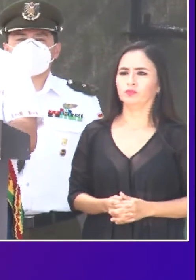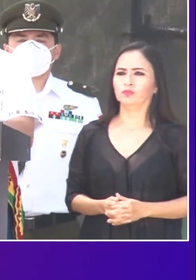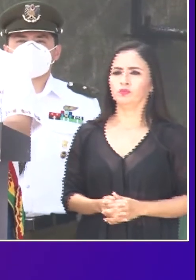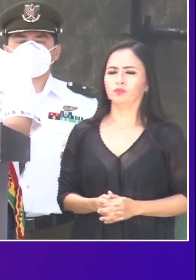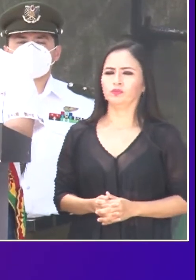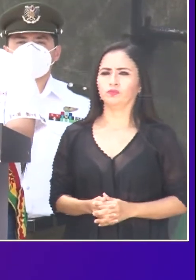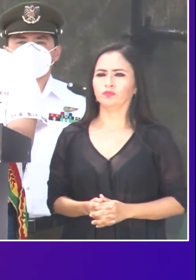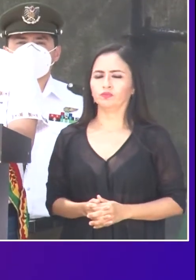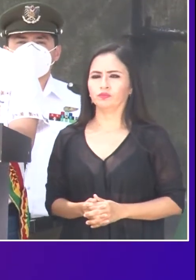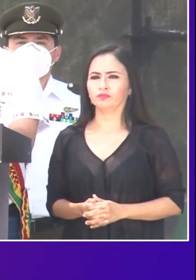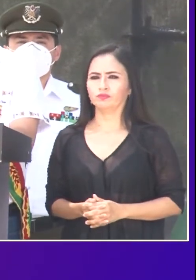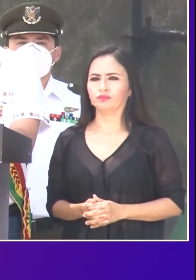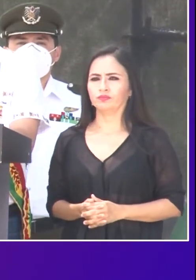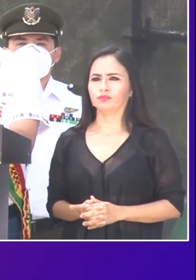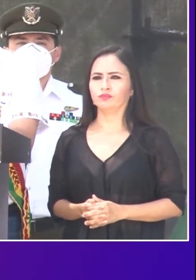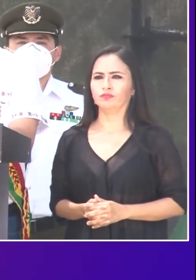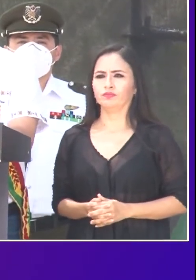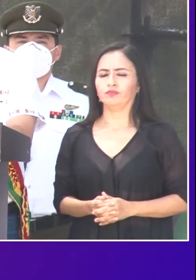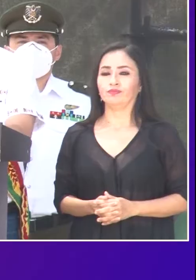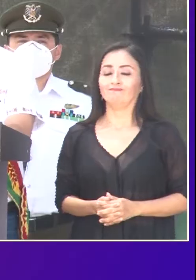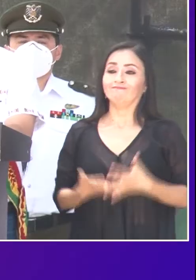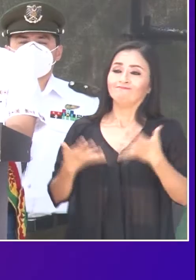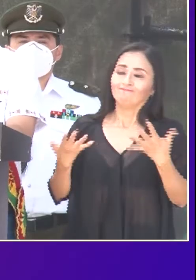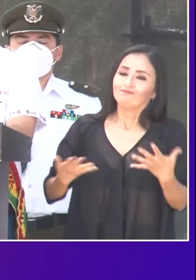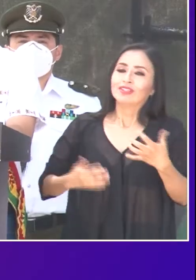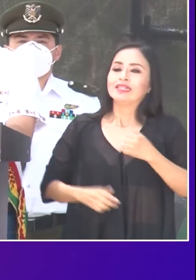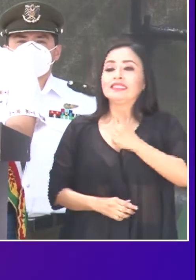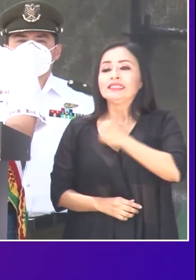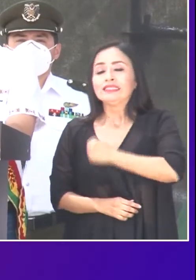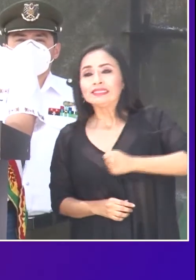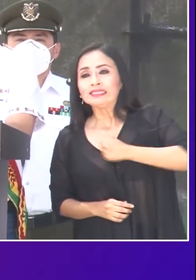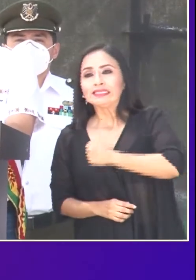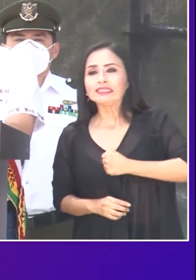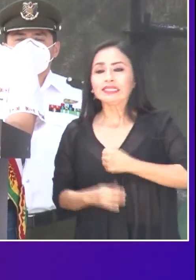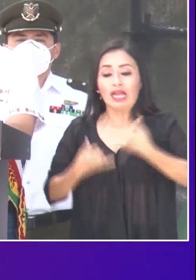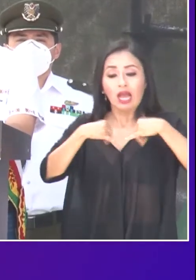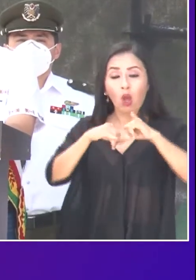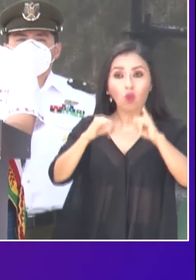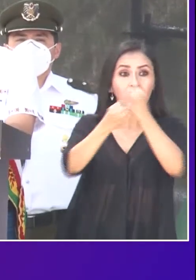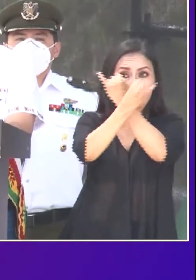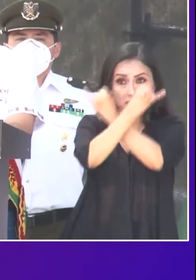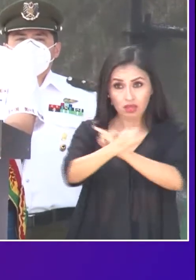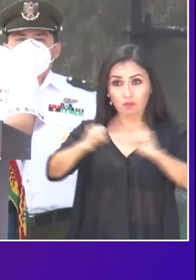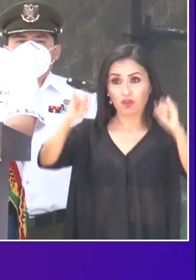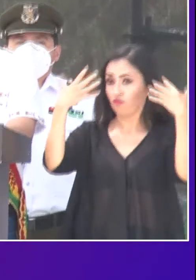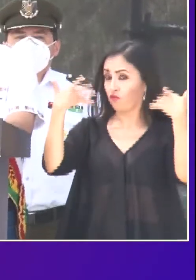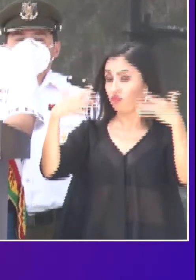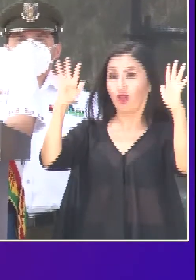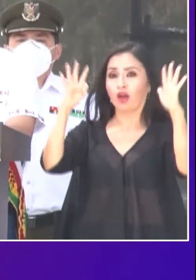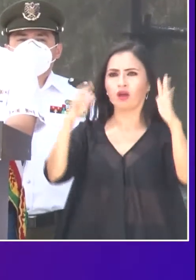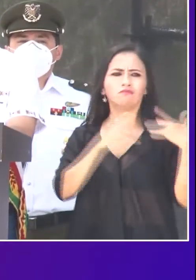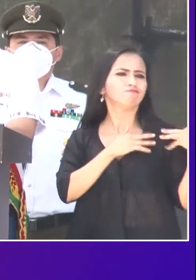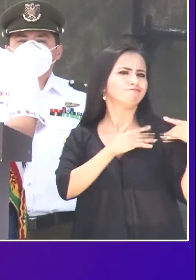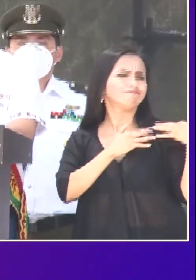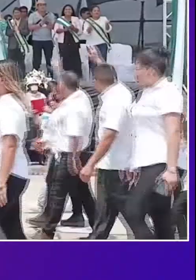justicia prácticamente muchos se arrastran desde el nacimiento de nuestro país, que de